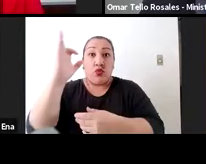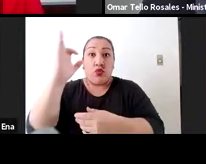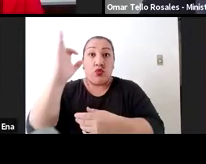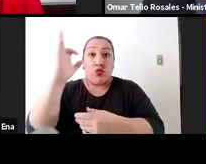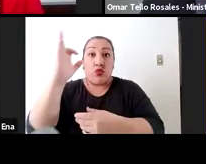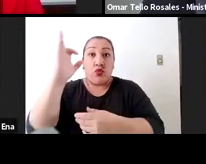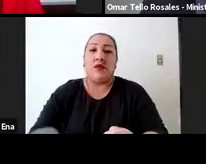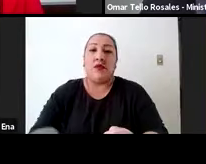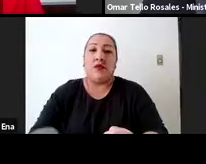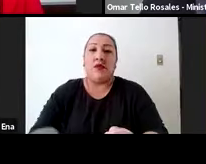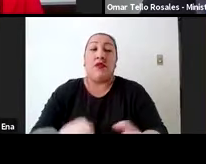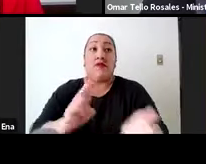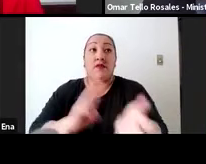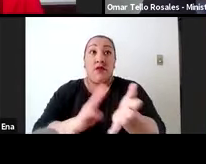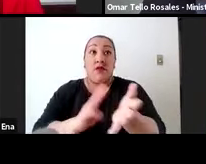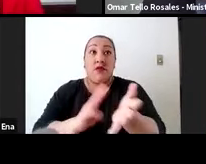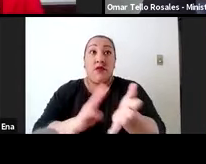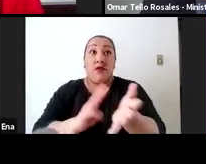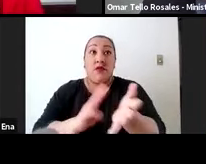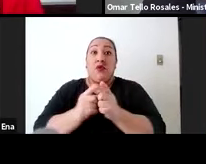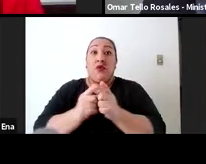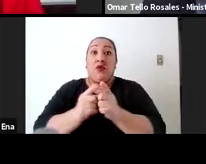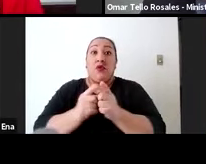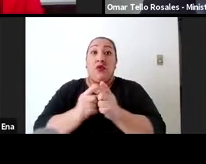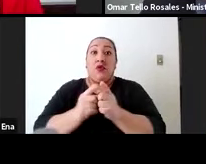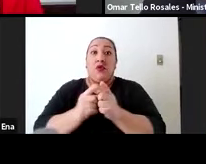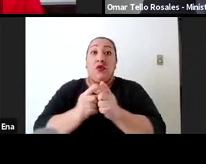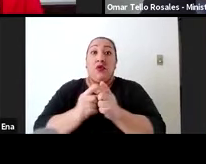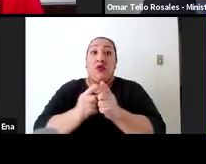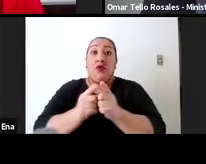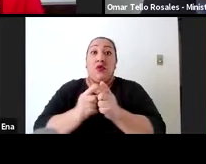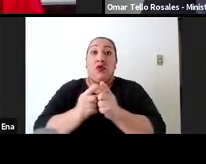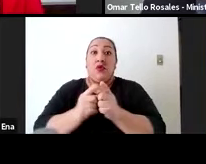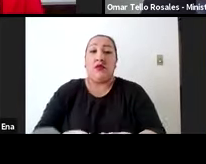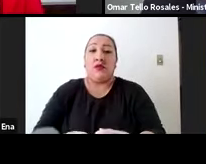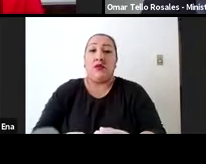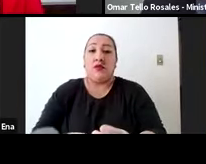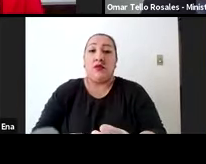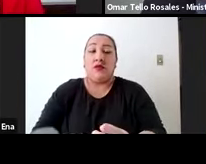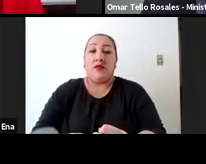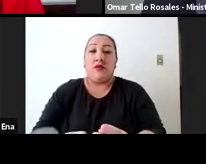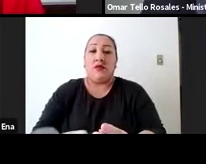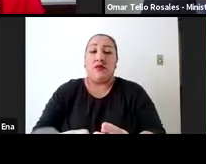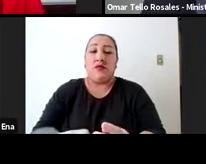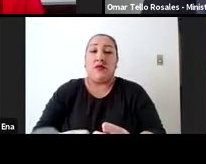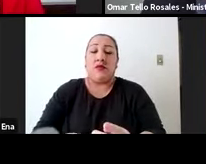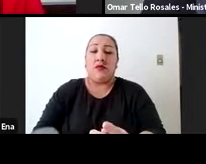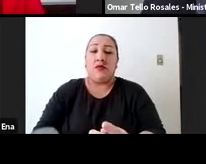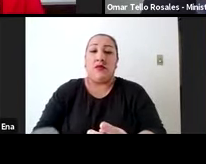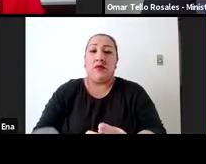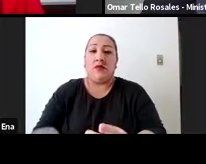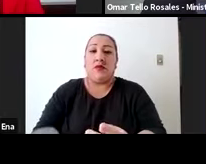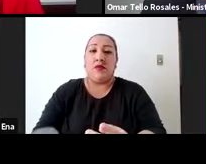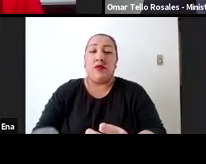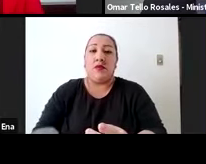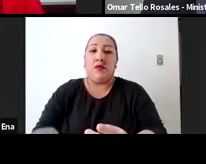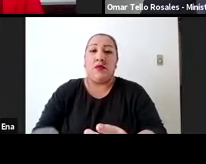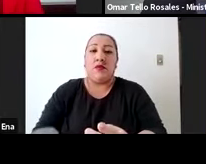la Adjuntía de Prevención de Lucha contra la Corrupción ha trabajado en los últimos meses